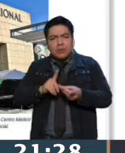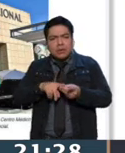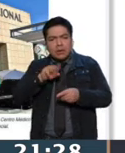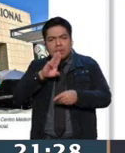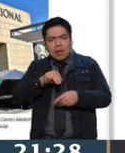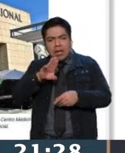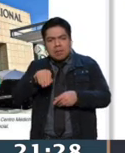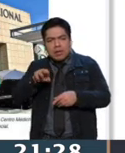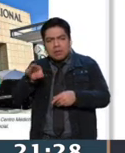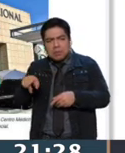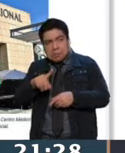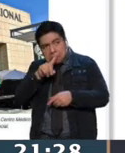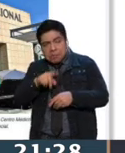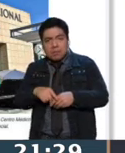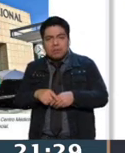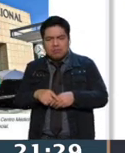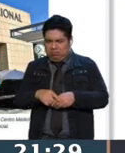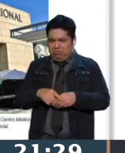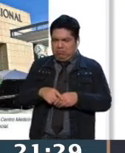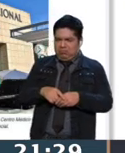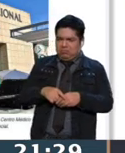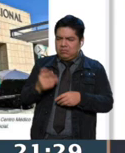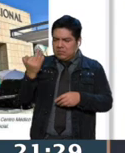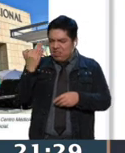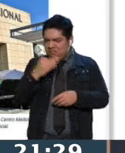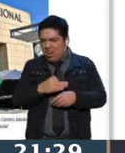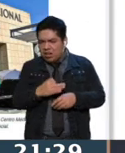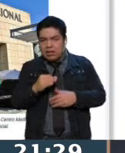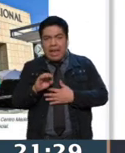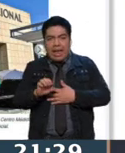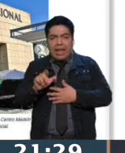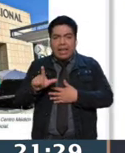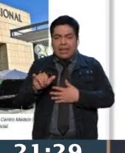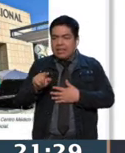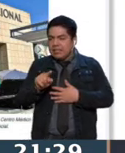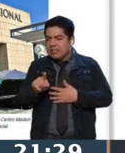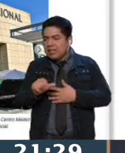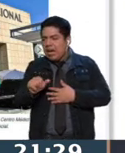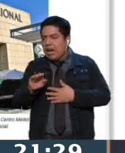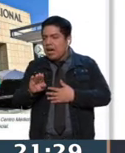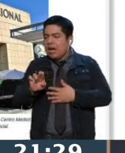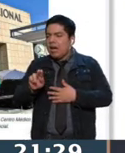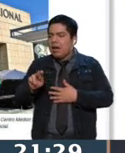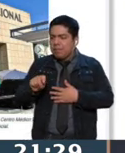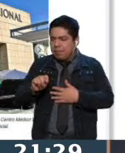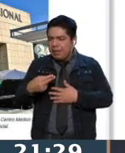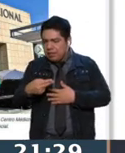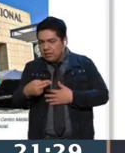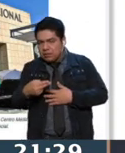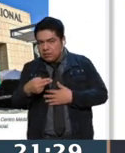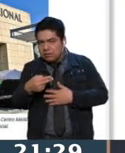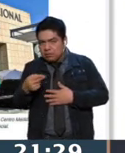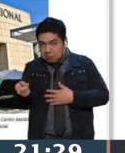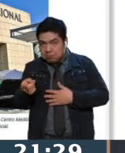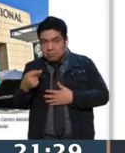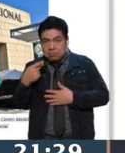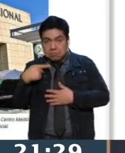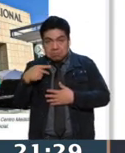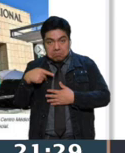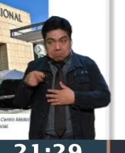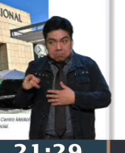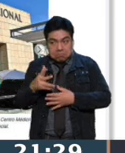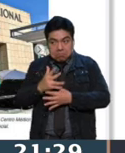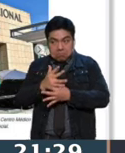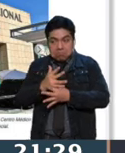sentido, pues es falso. Elizabeth Vilchis nos contaba hoy que la persona que, según el